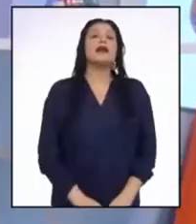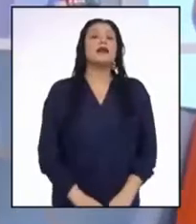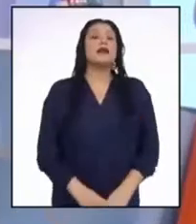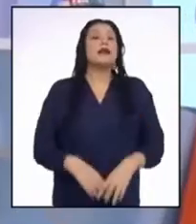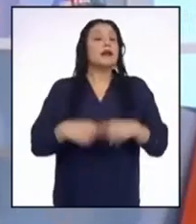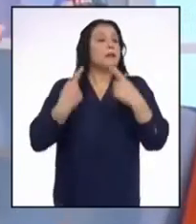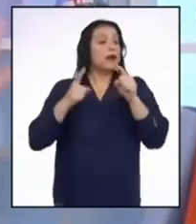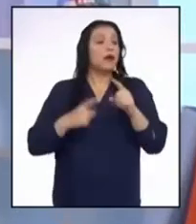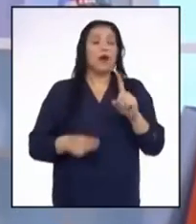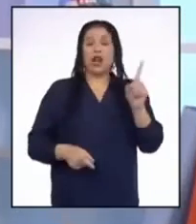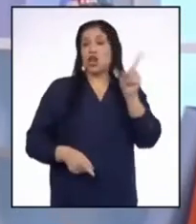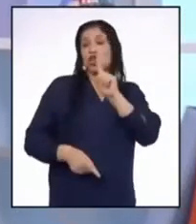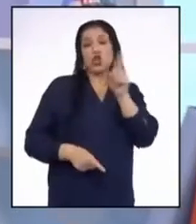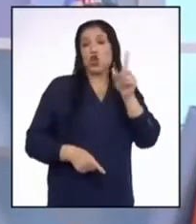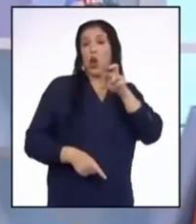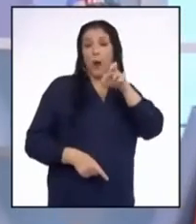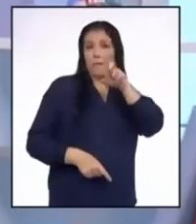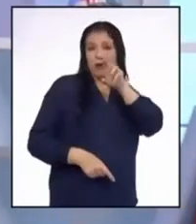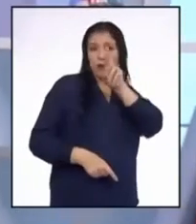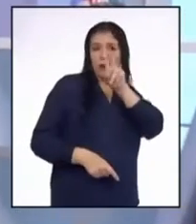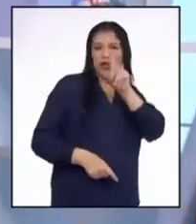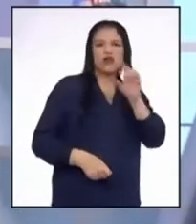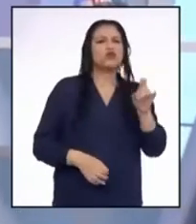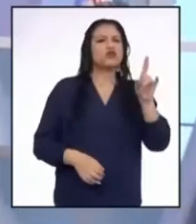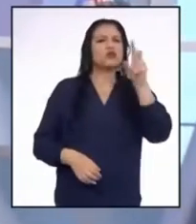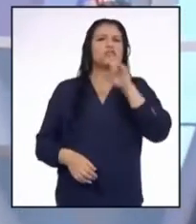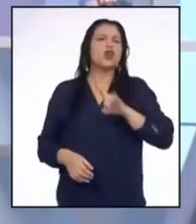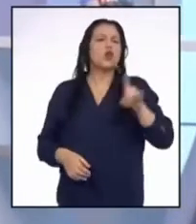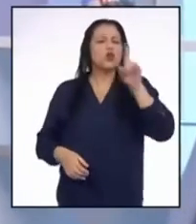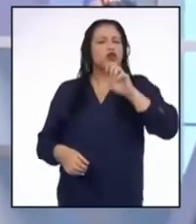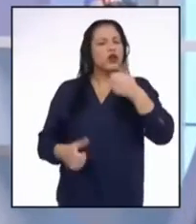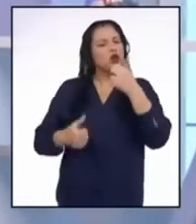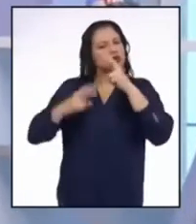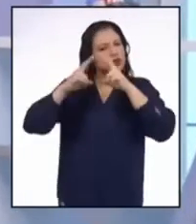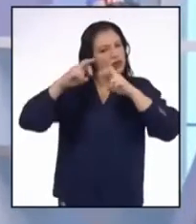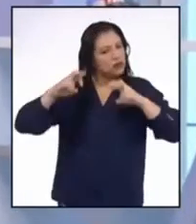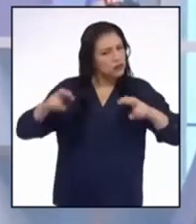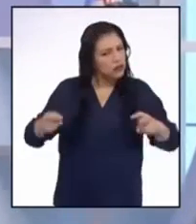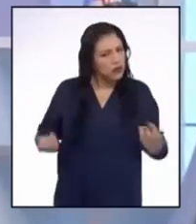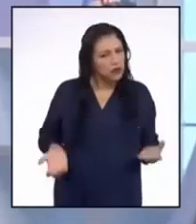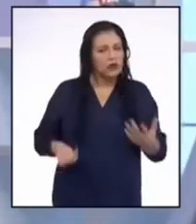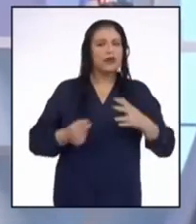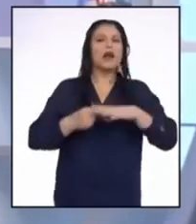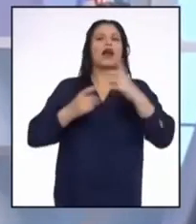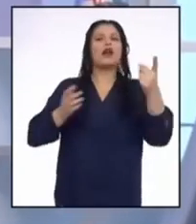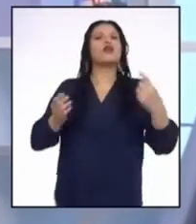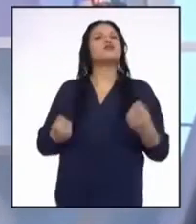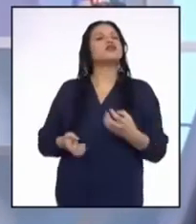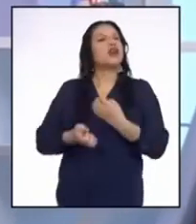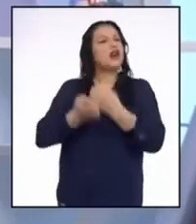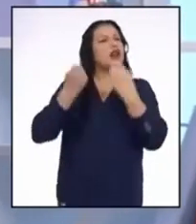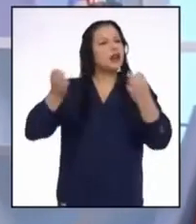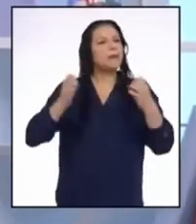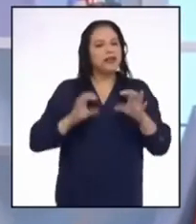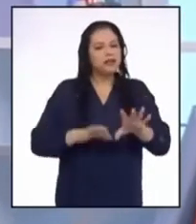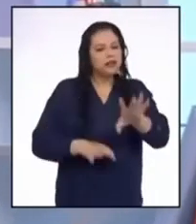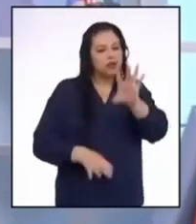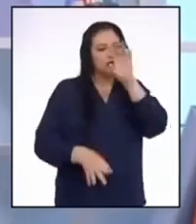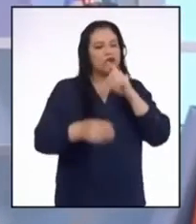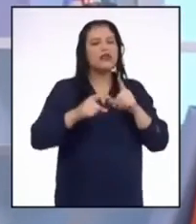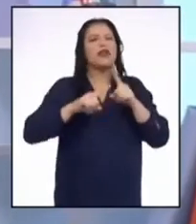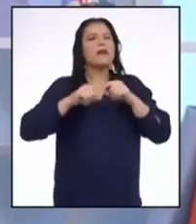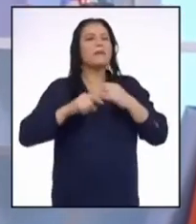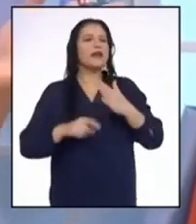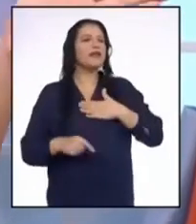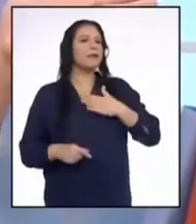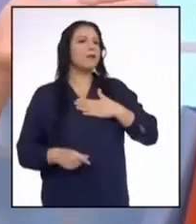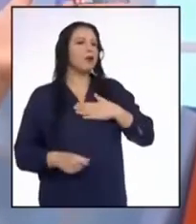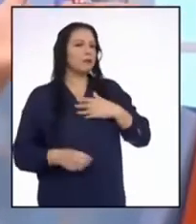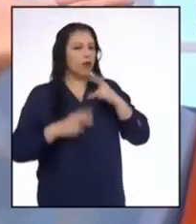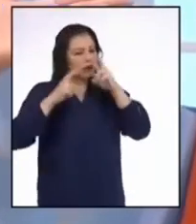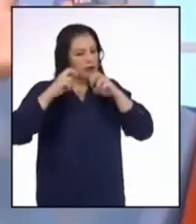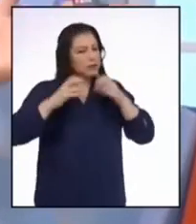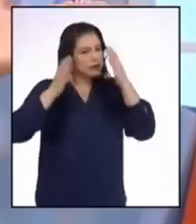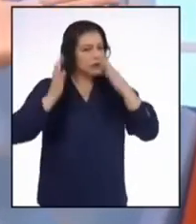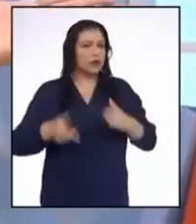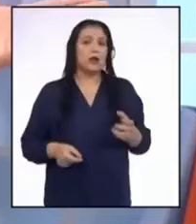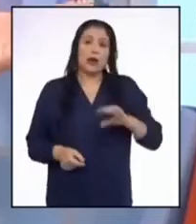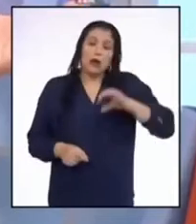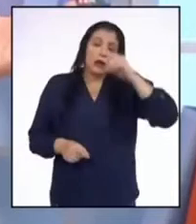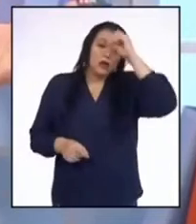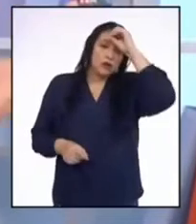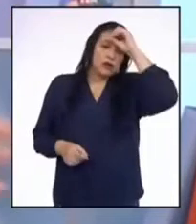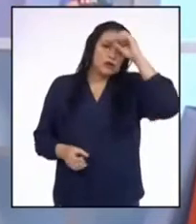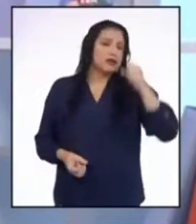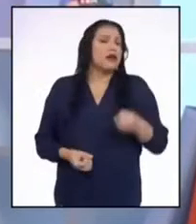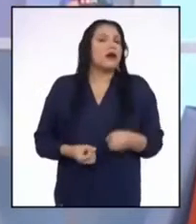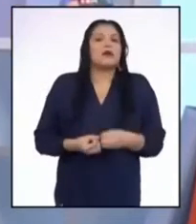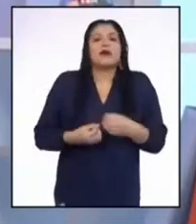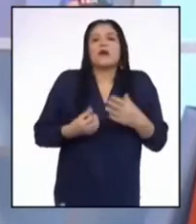no probabilístico se usa en estudios exploratorios. Los elementos de la muestra son elegidos a juicio del investigador. No se conoce la